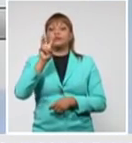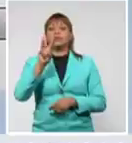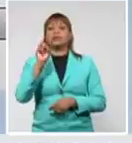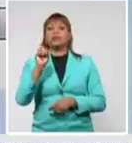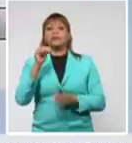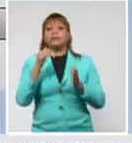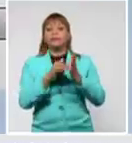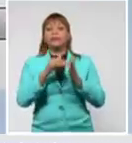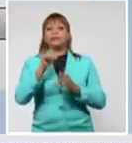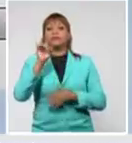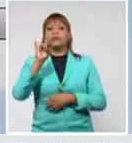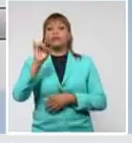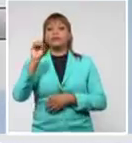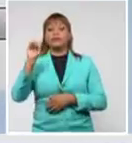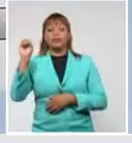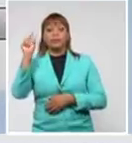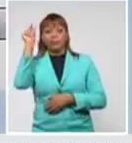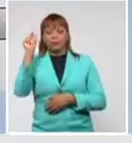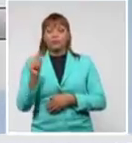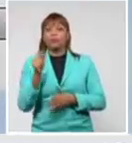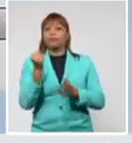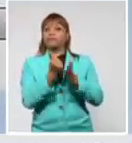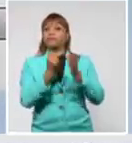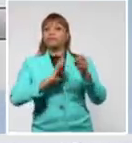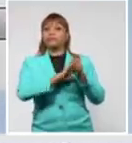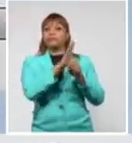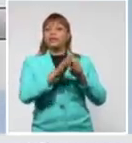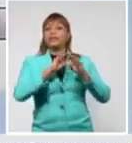130.900 personas con la enfermedad, pues ya acumula